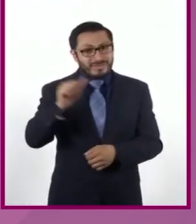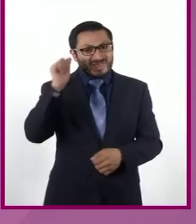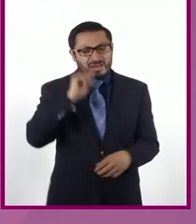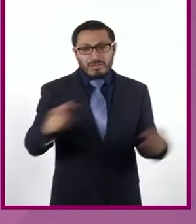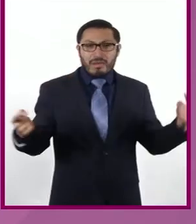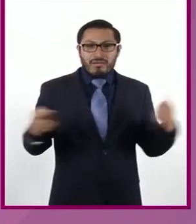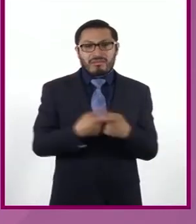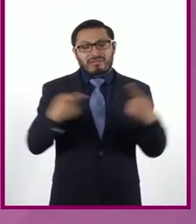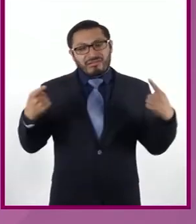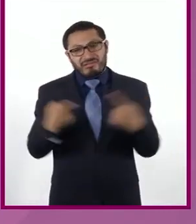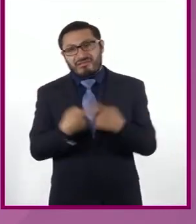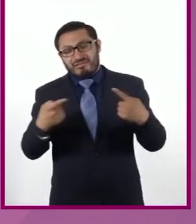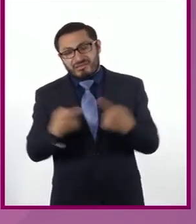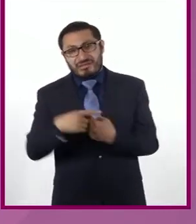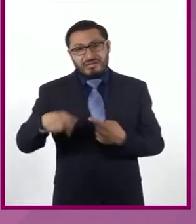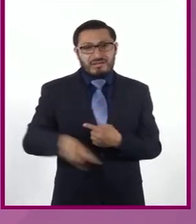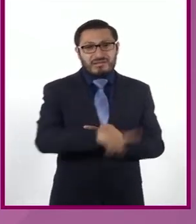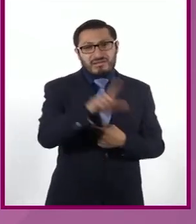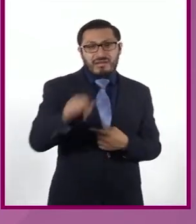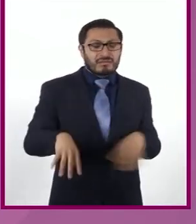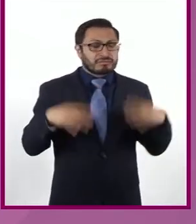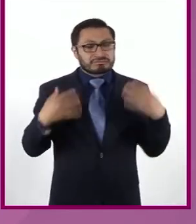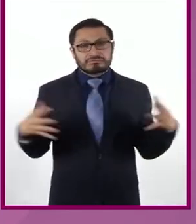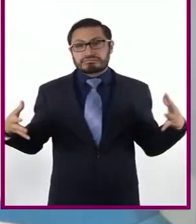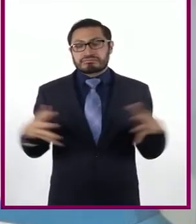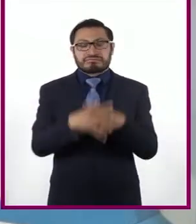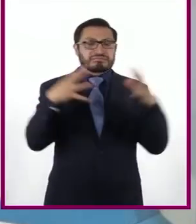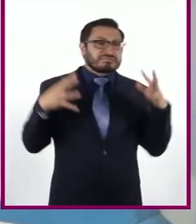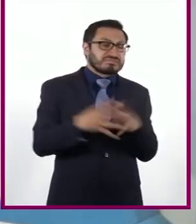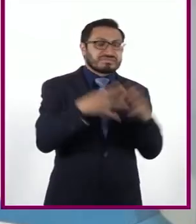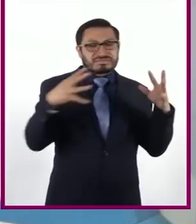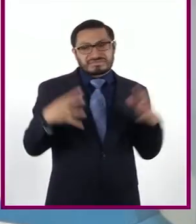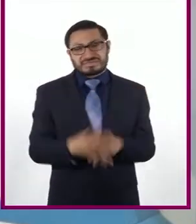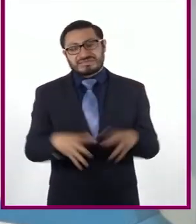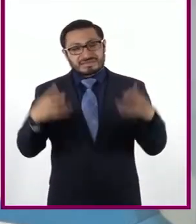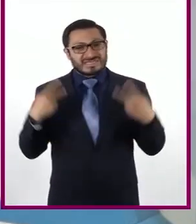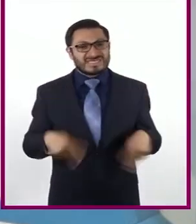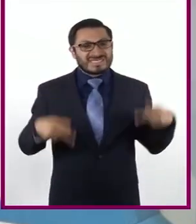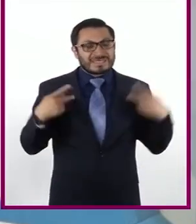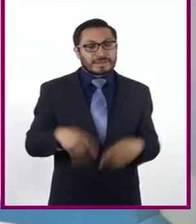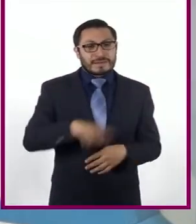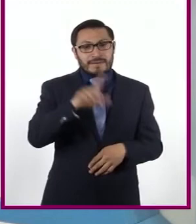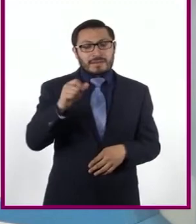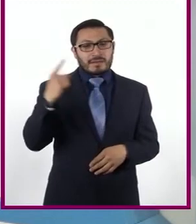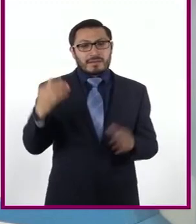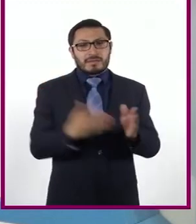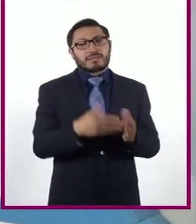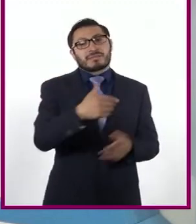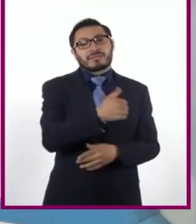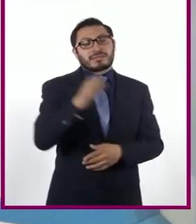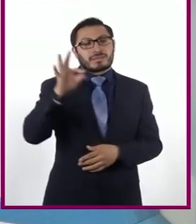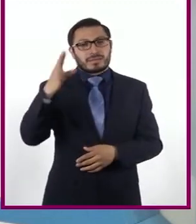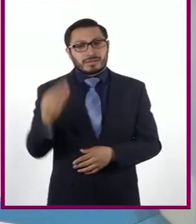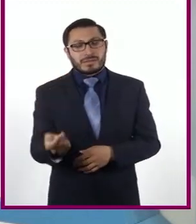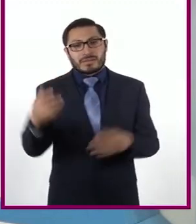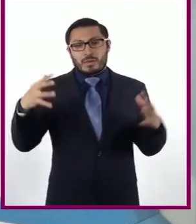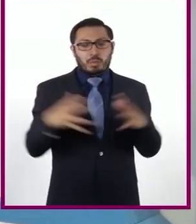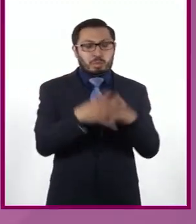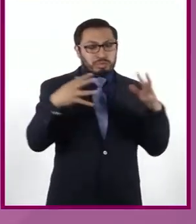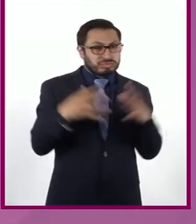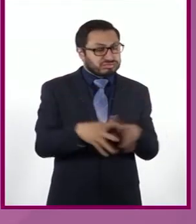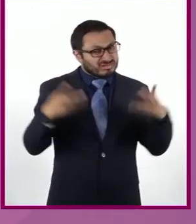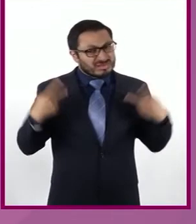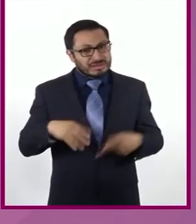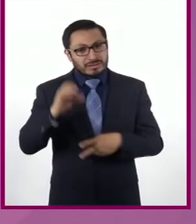y tuvieron como consecuencias varias guerras civiles. En 1649, durante una guerra civil, se